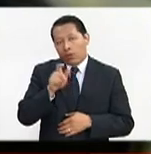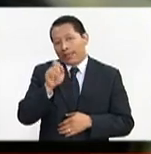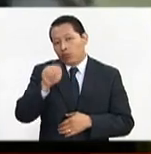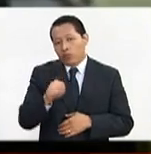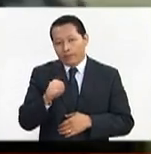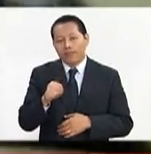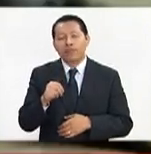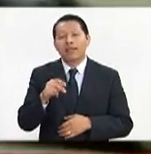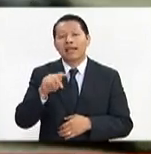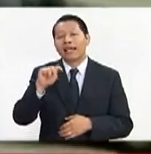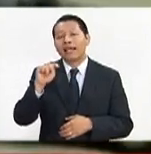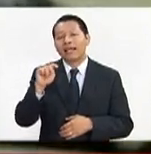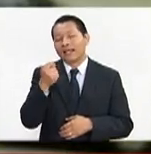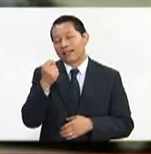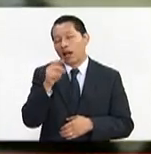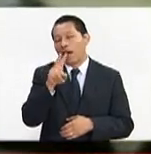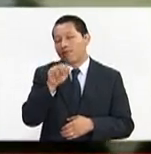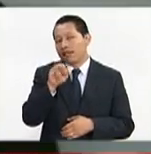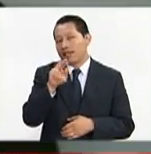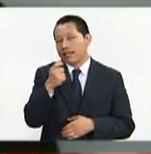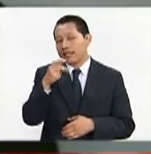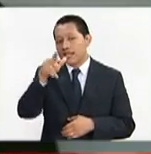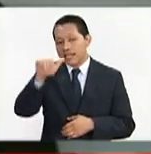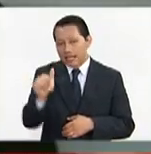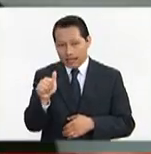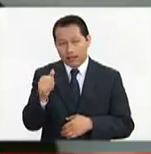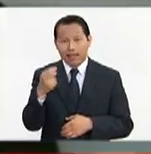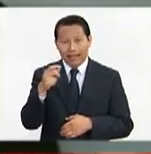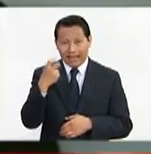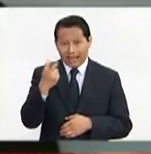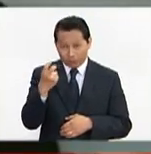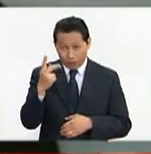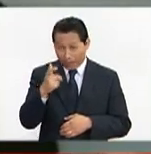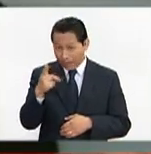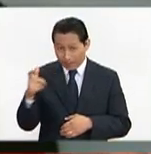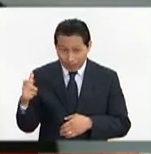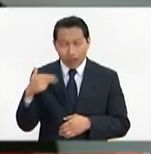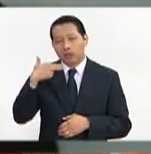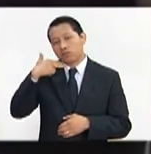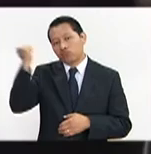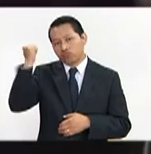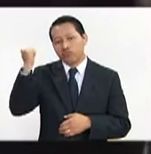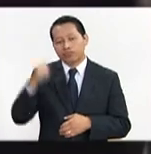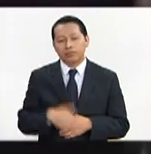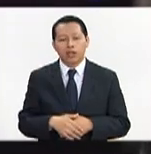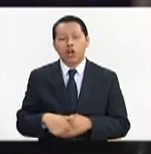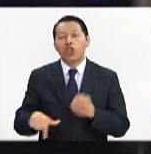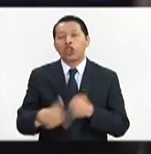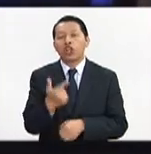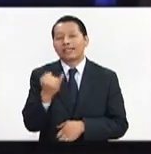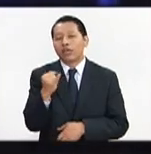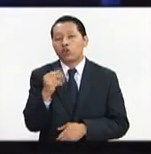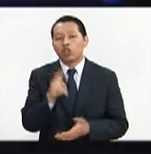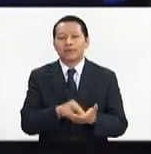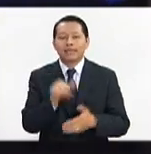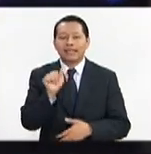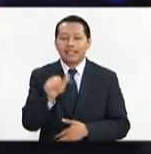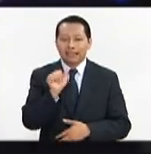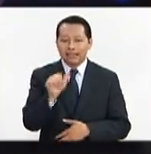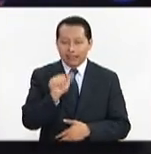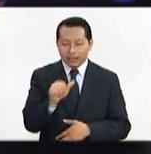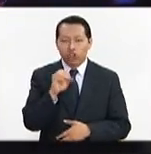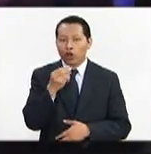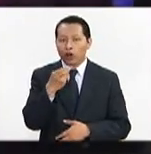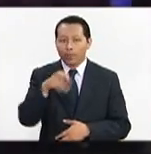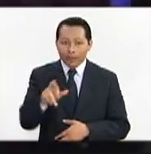29 en el Tecnológico de Virginia. Después de perpetrar el ataque, el estudiante se suicidó. El 12 de junio del 2016,